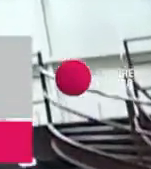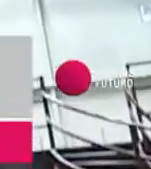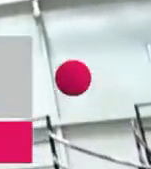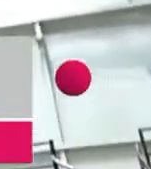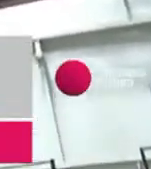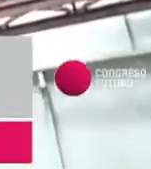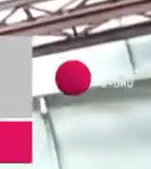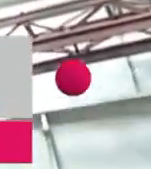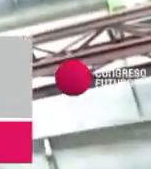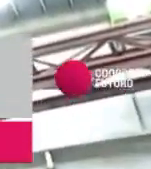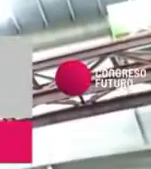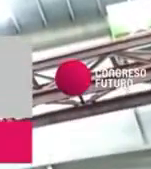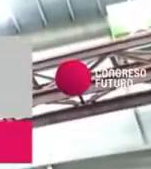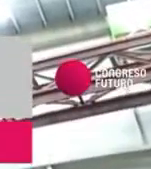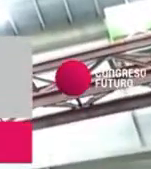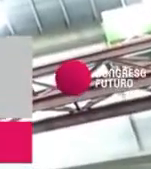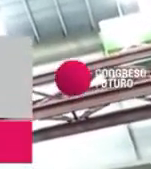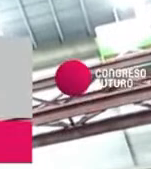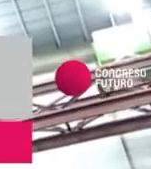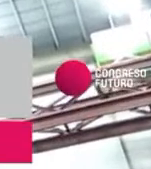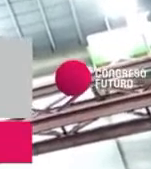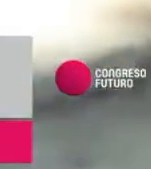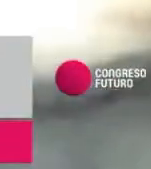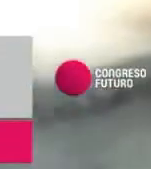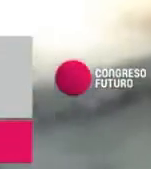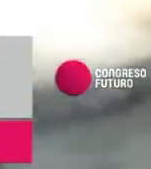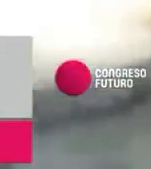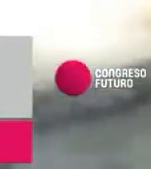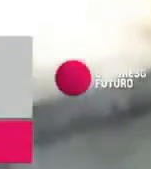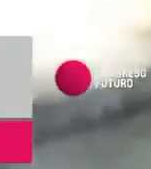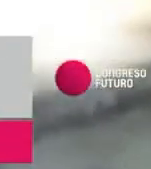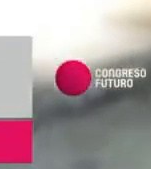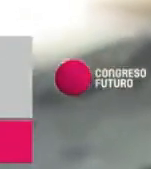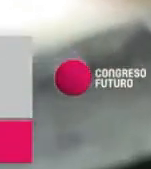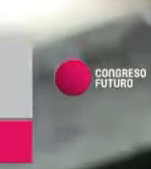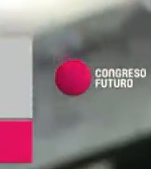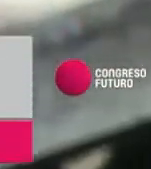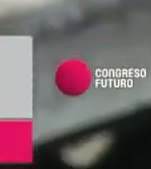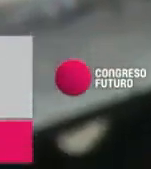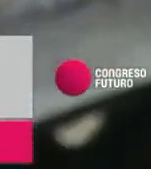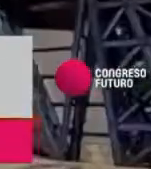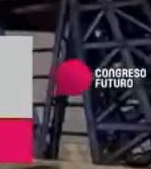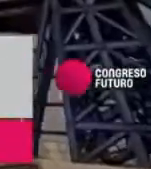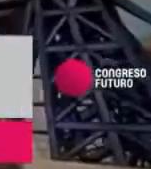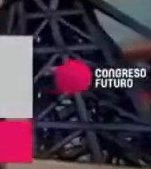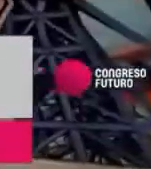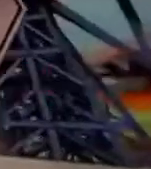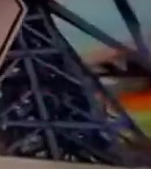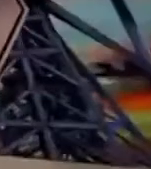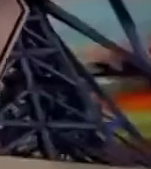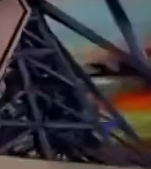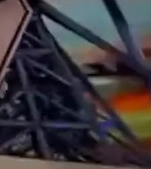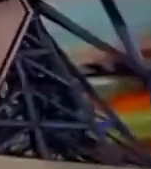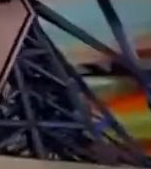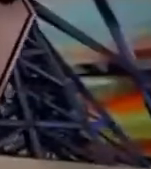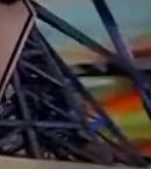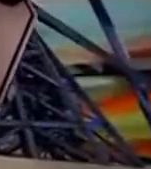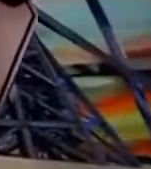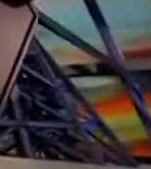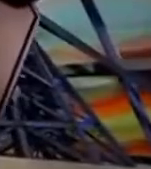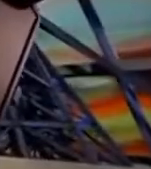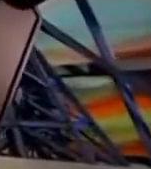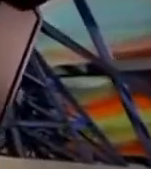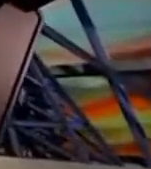se construyen los 7 espejos que darán vida al telescopio más grande jamás construido en la historia de la